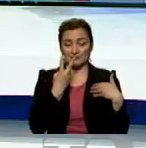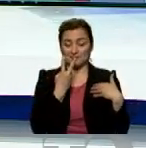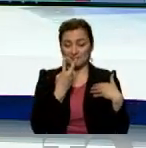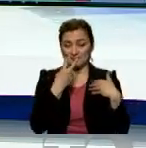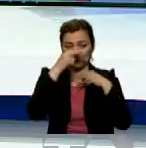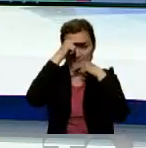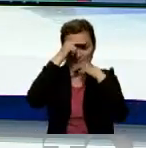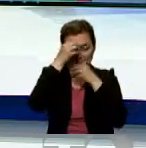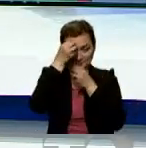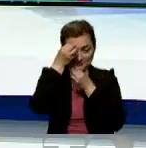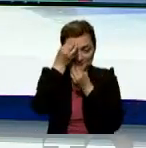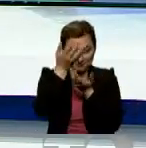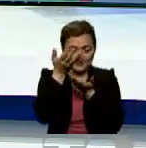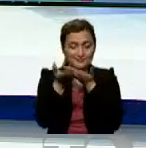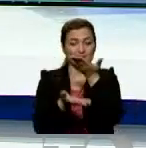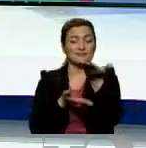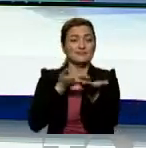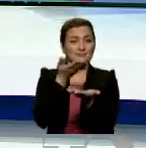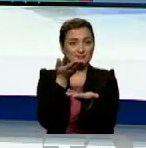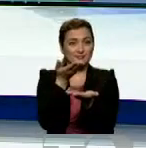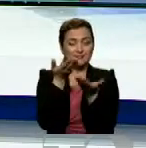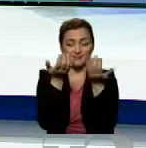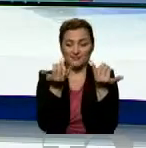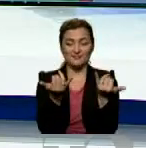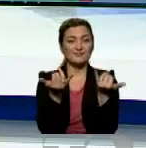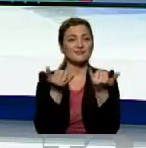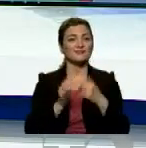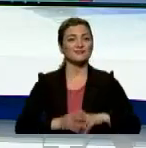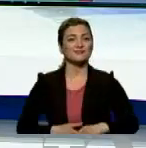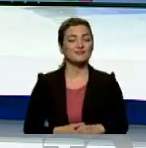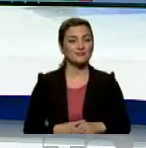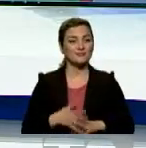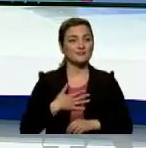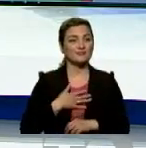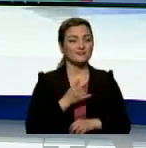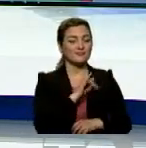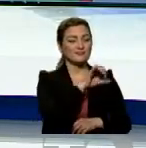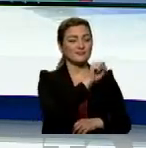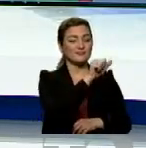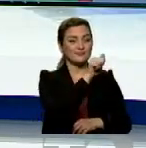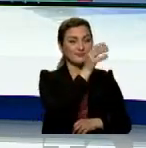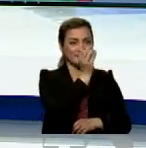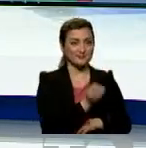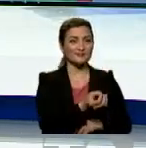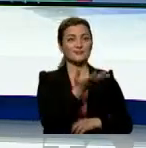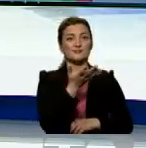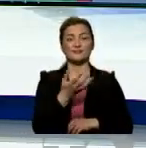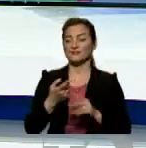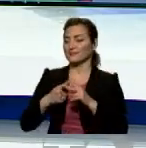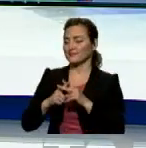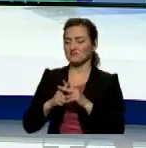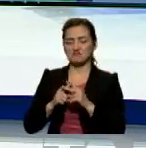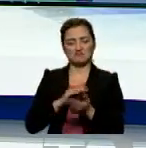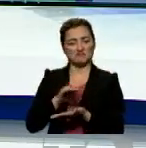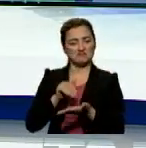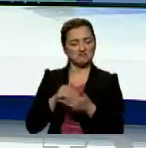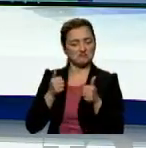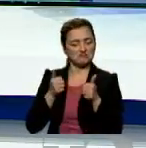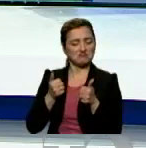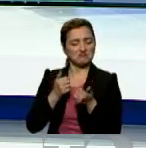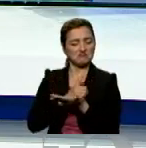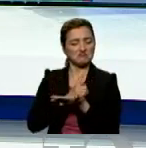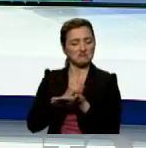todos ustedes y compartir la información que se ha registrado hasta este momento. ¿Qué tal, Lisa? Buenos días. Iniciando con pie derecho este inicio